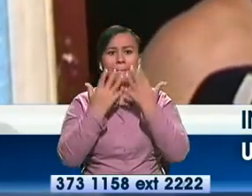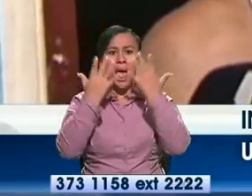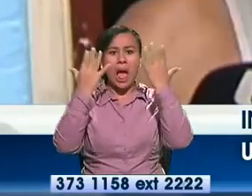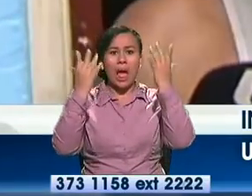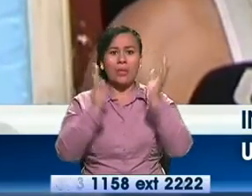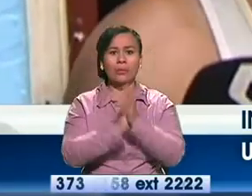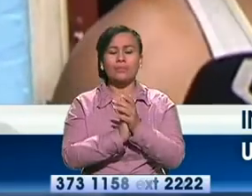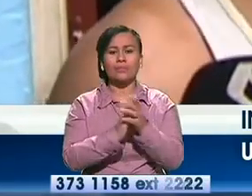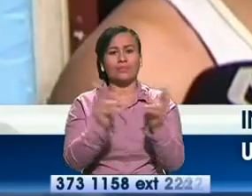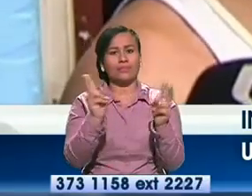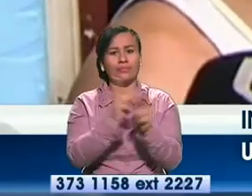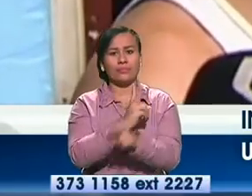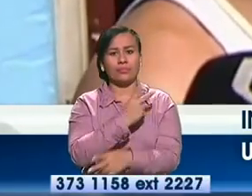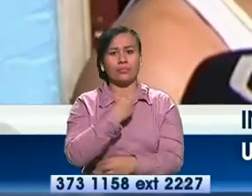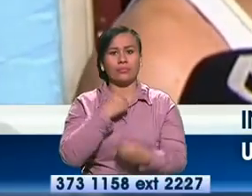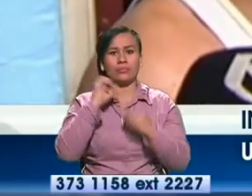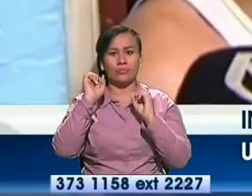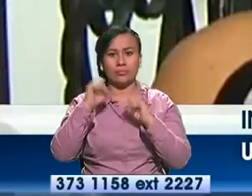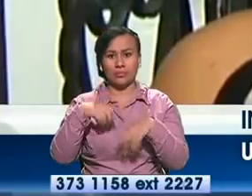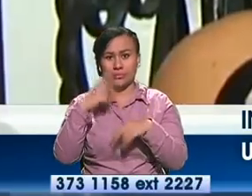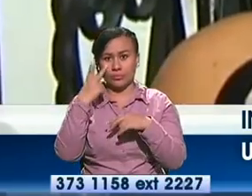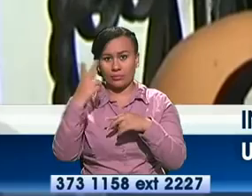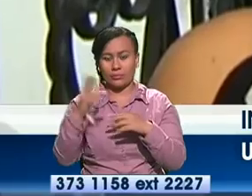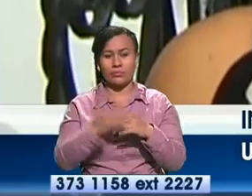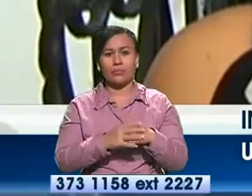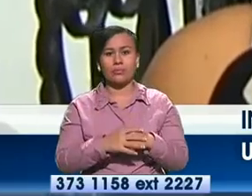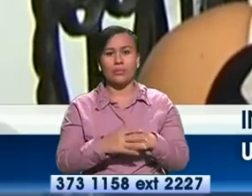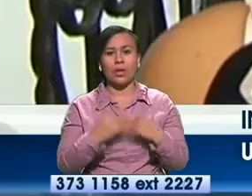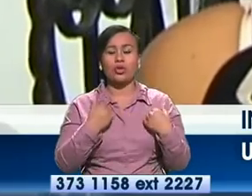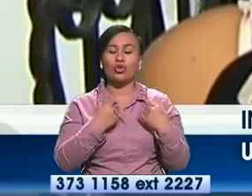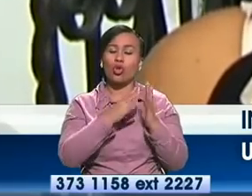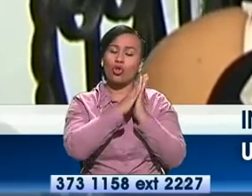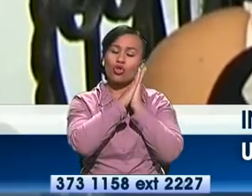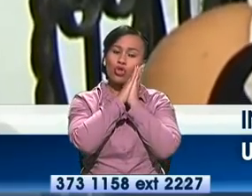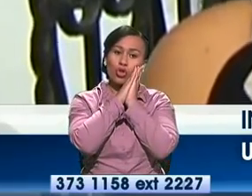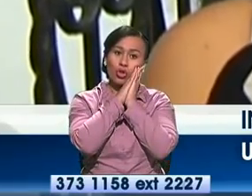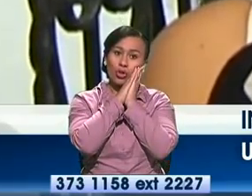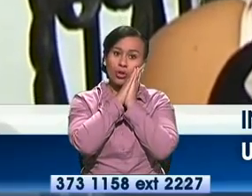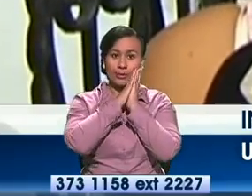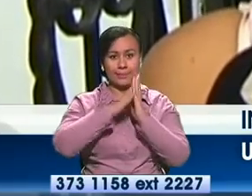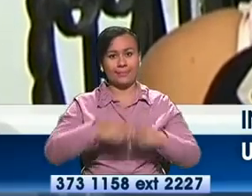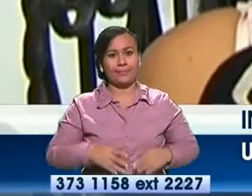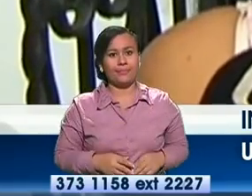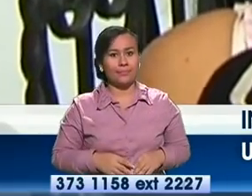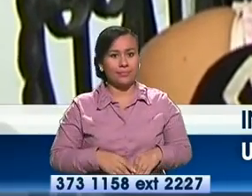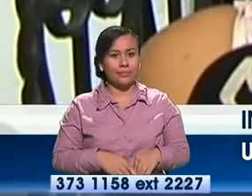de humo. Cogí mi manguera, lo que viene es a mojar la pared. Yo estaba durmiendo y oigo